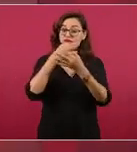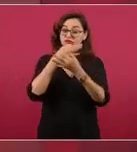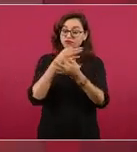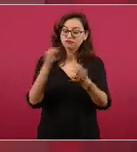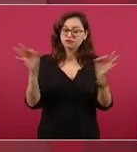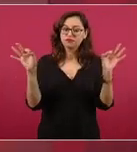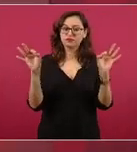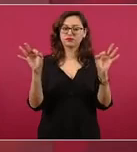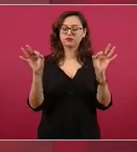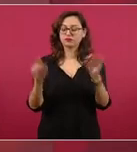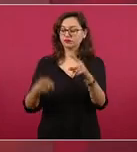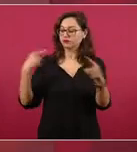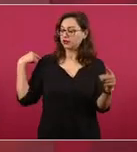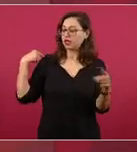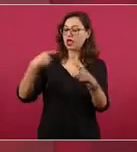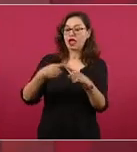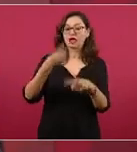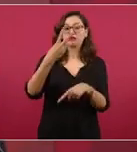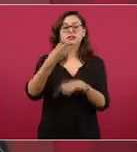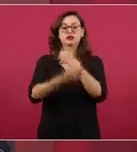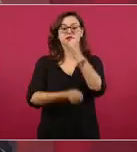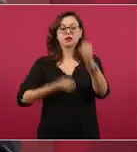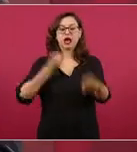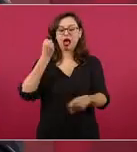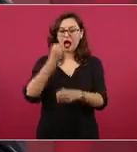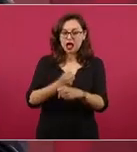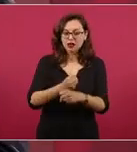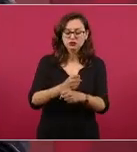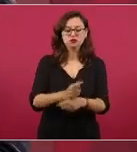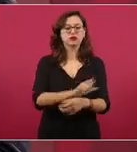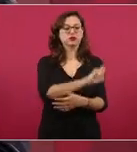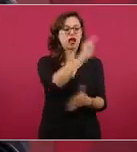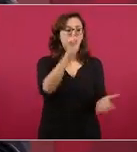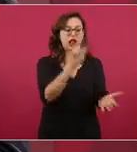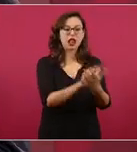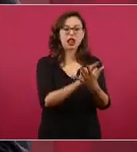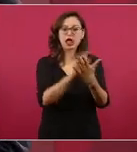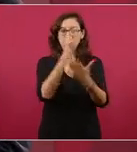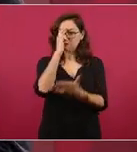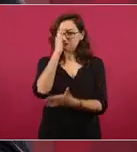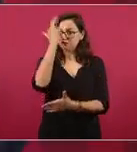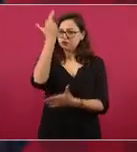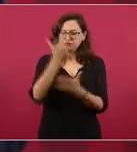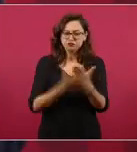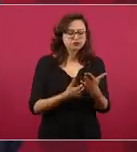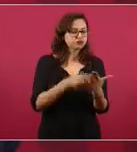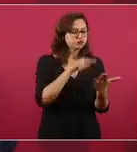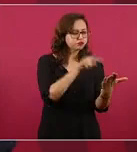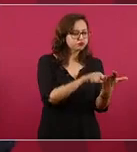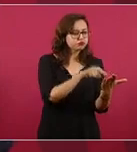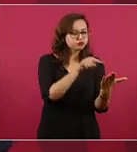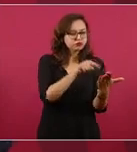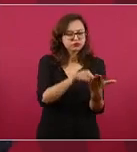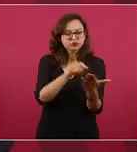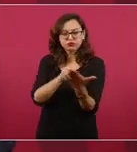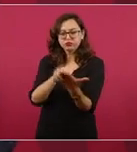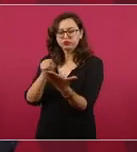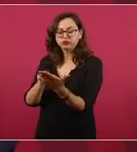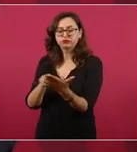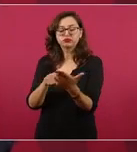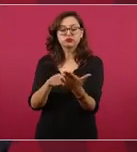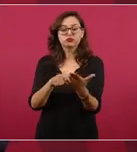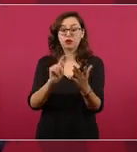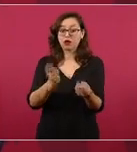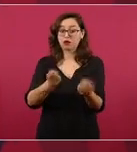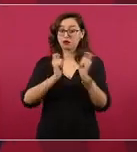hay una reducción del 30% de delitos del fuero